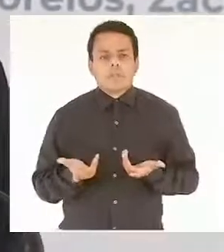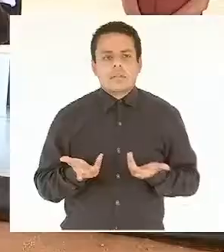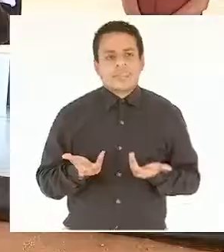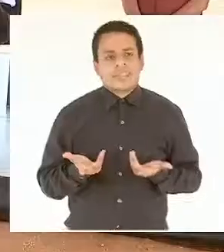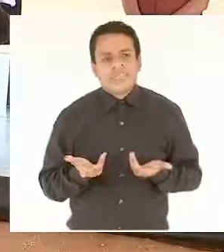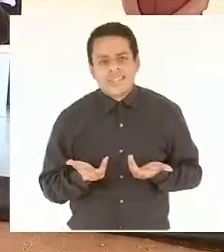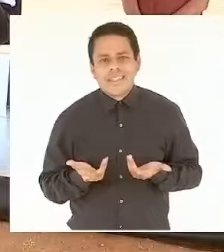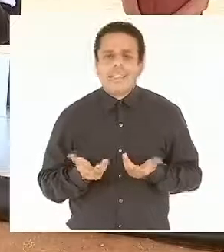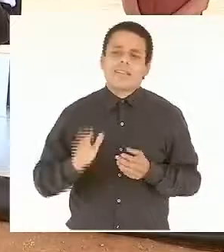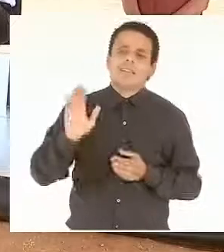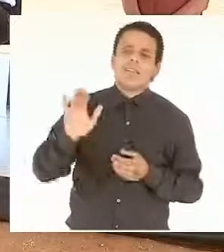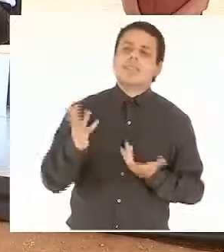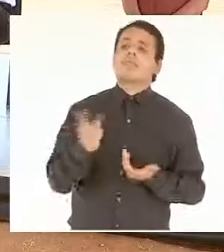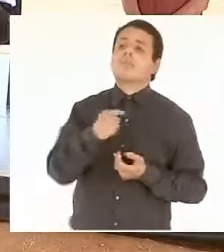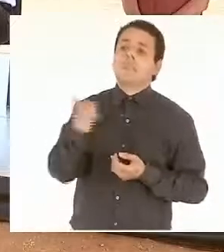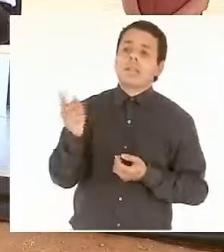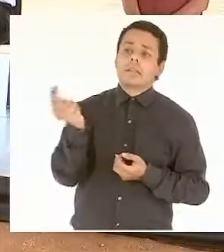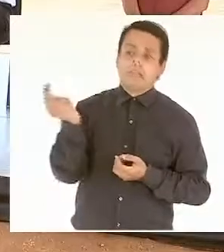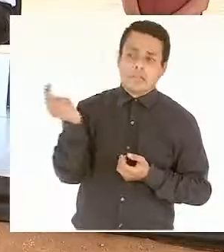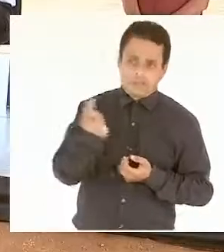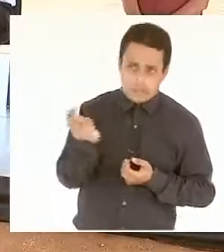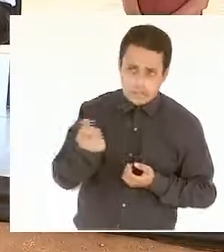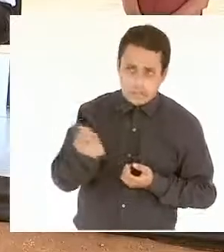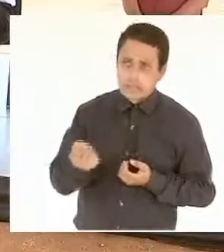van a necesitar